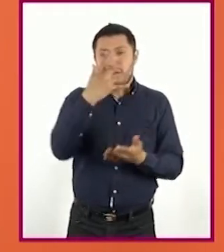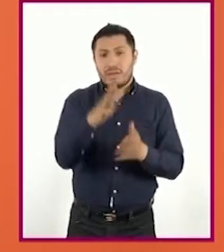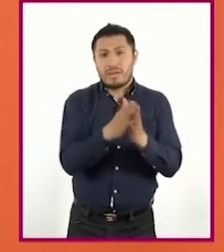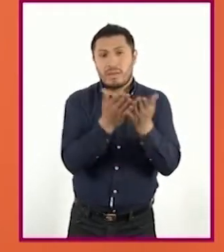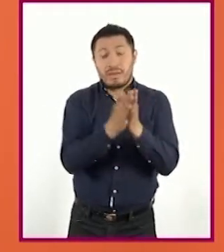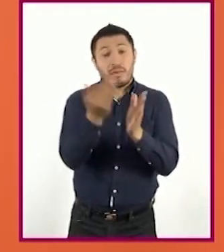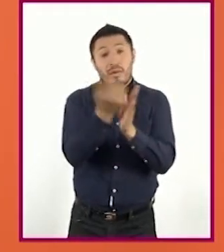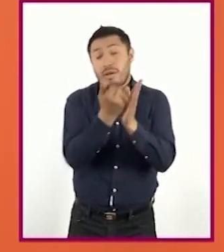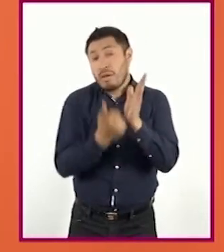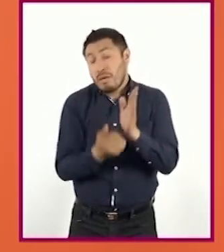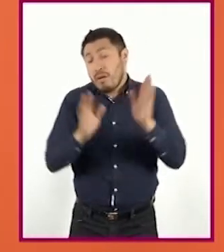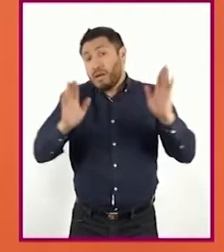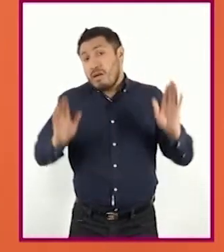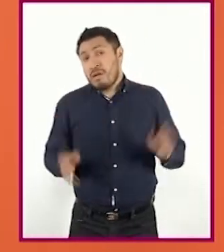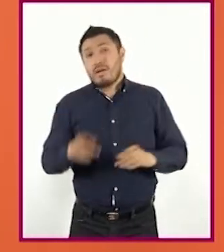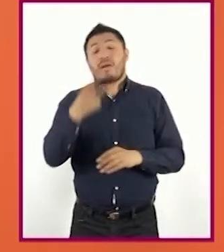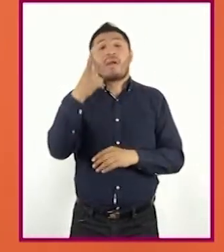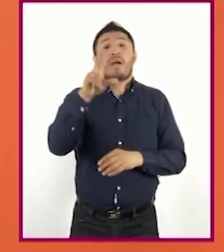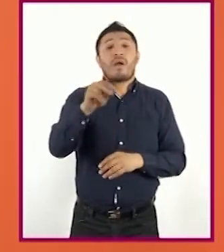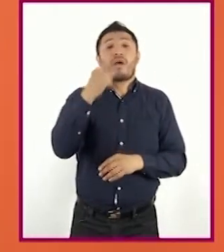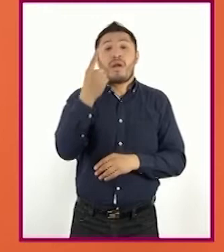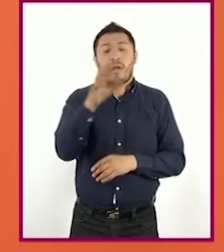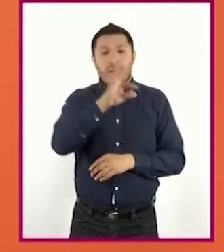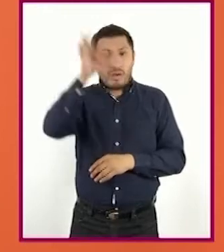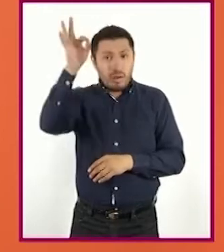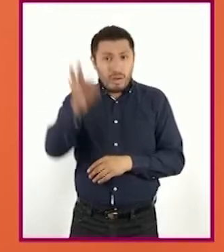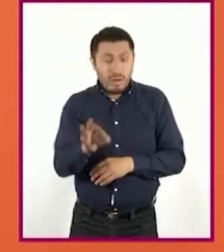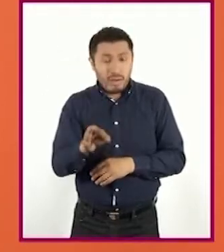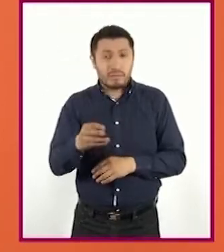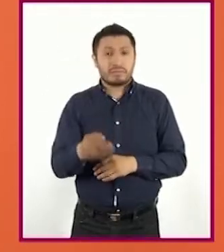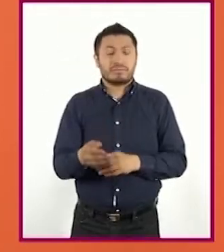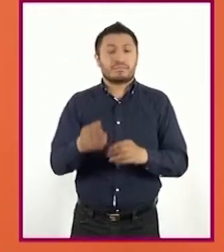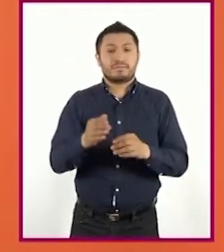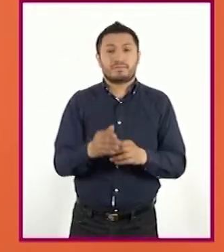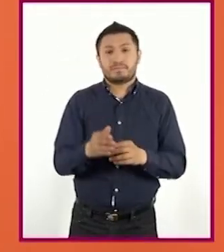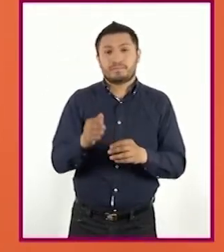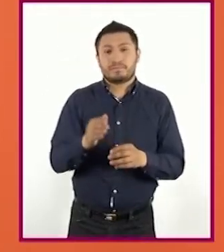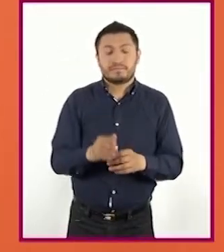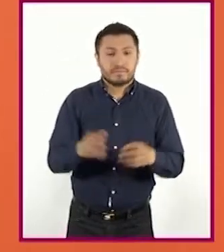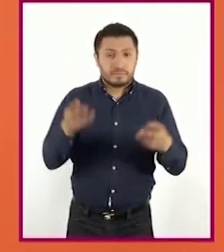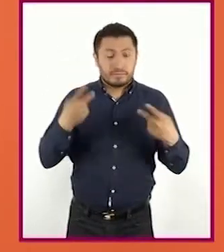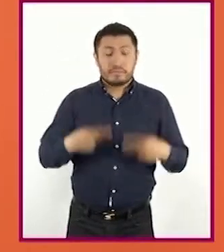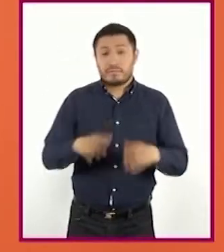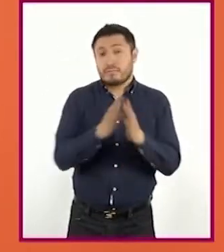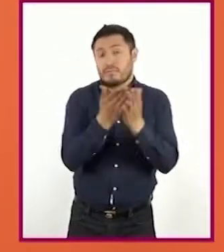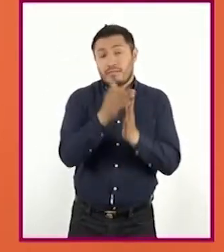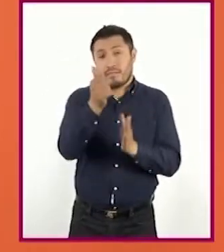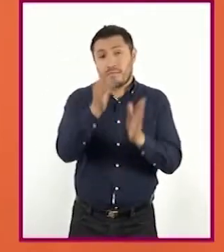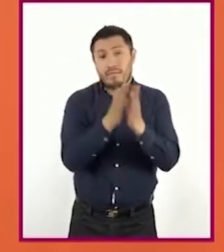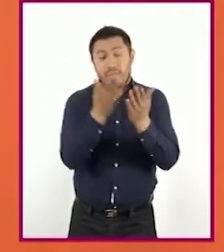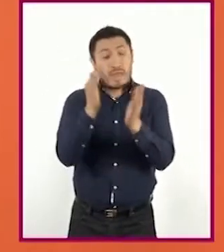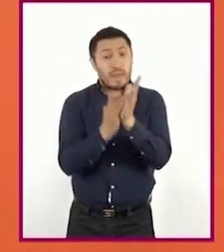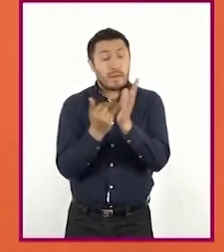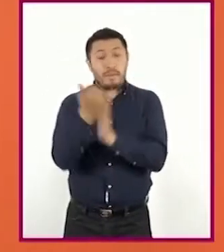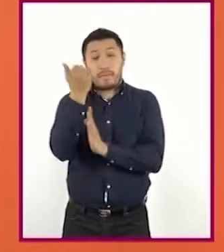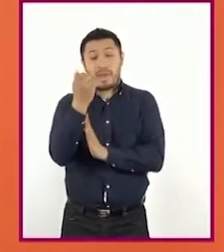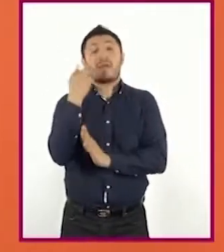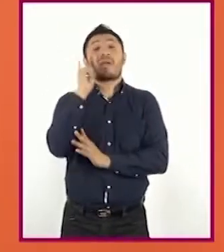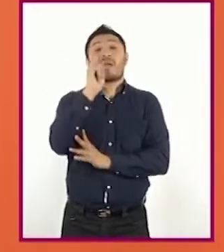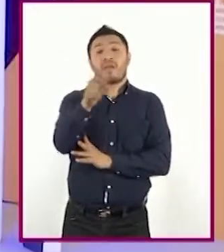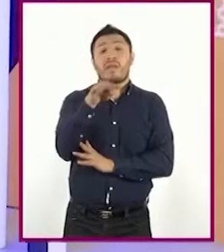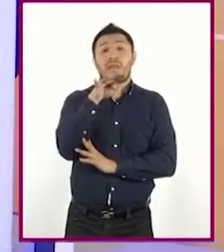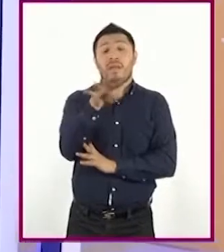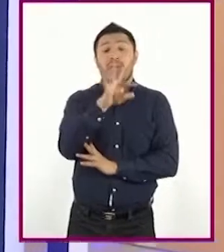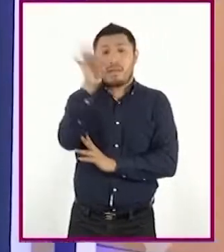o menos, que es el 81%, que los que leyeron 6 libros o más, es decir, el